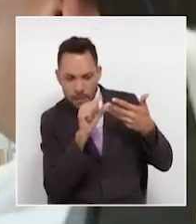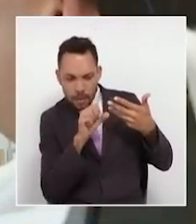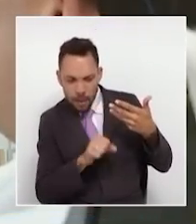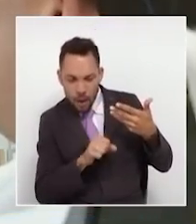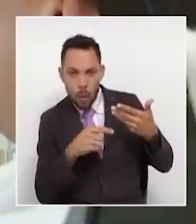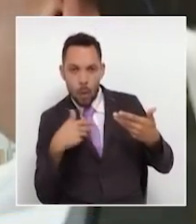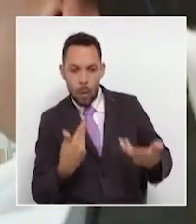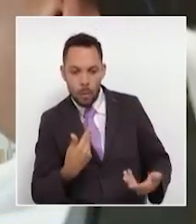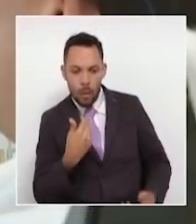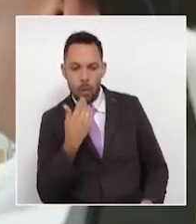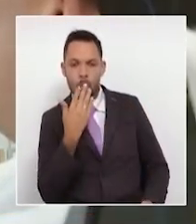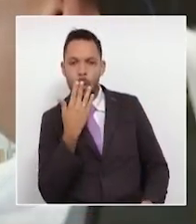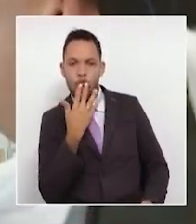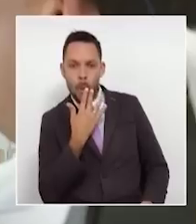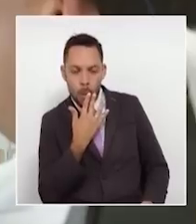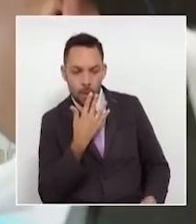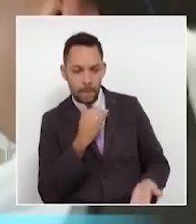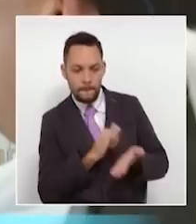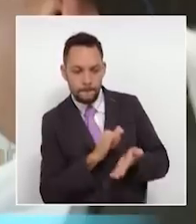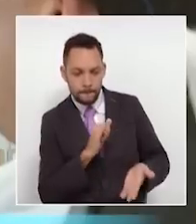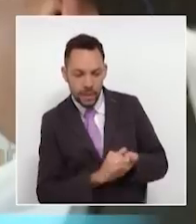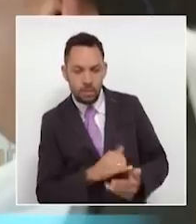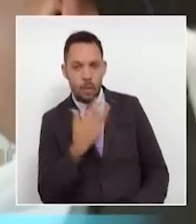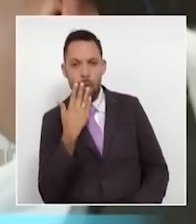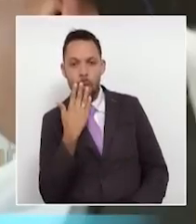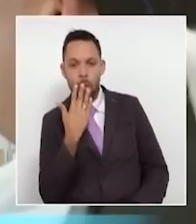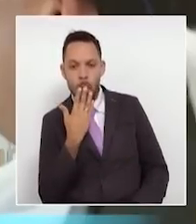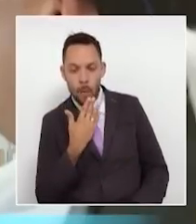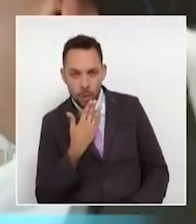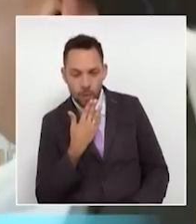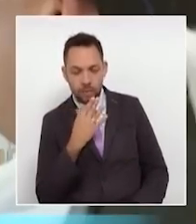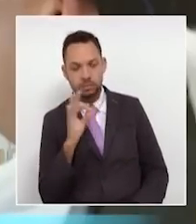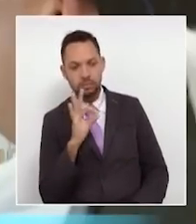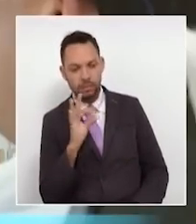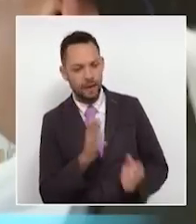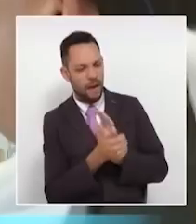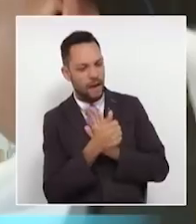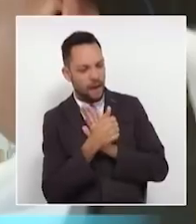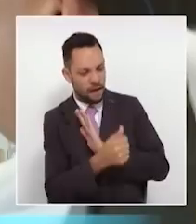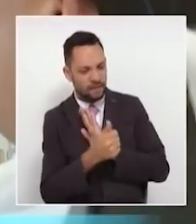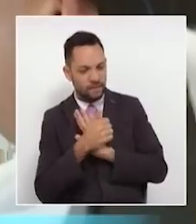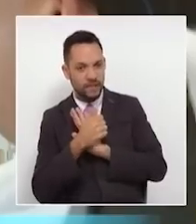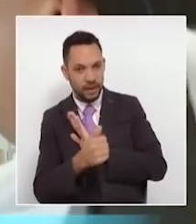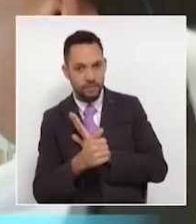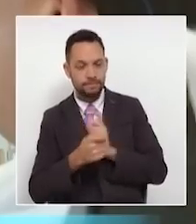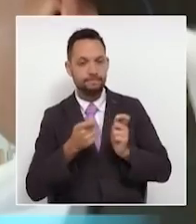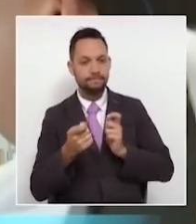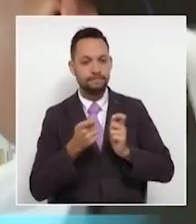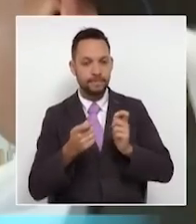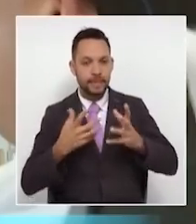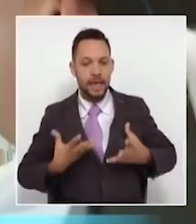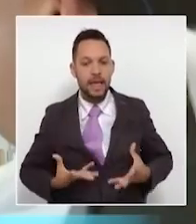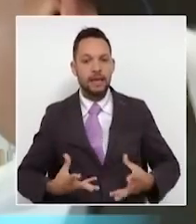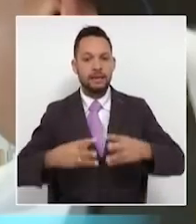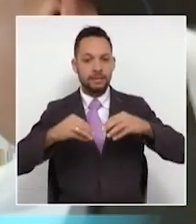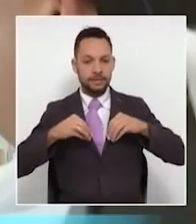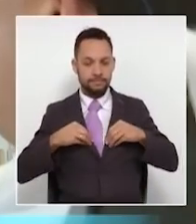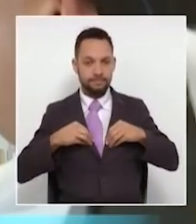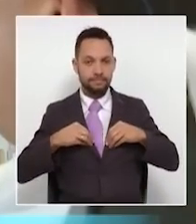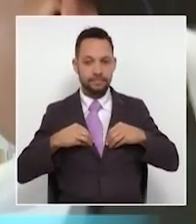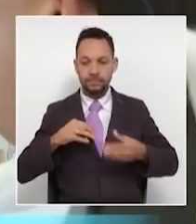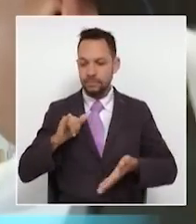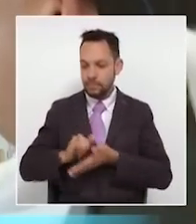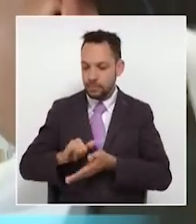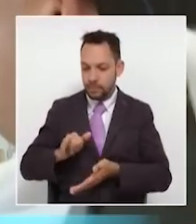si entonces hay pacientes que tienen mejores habilidades para reconocerlos y otros no los pacientes con